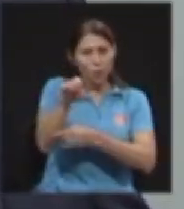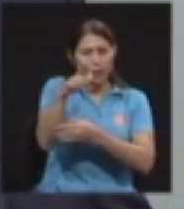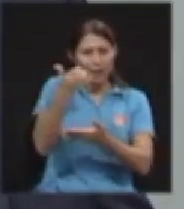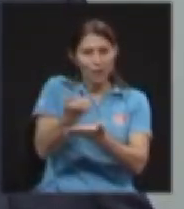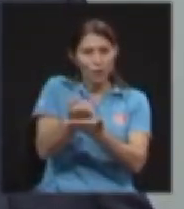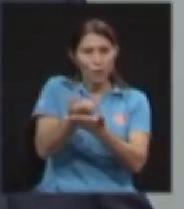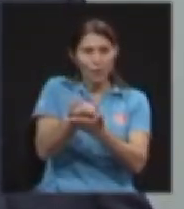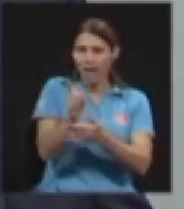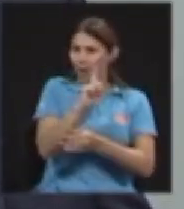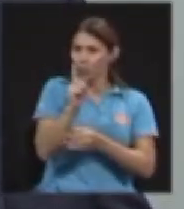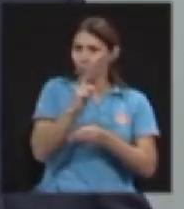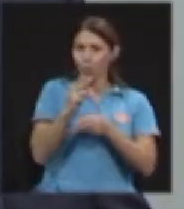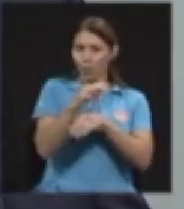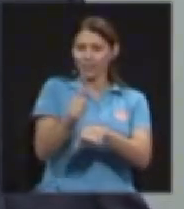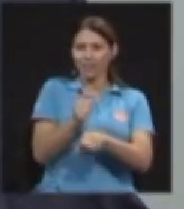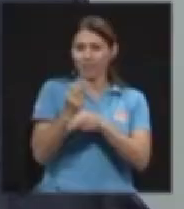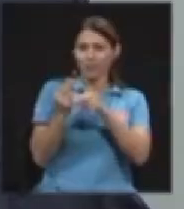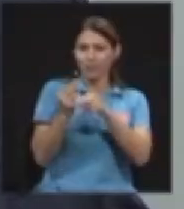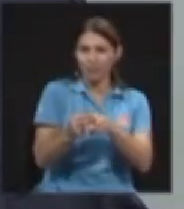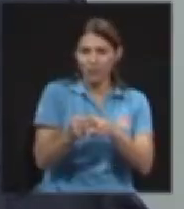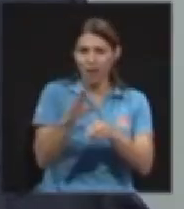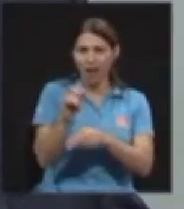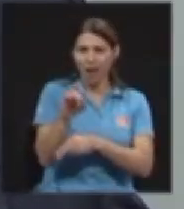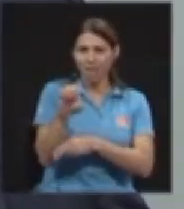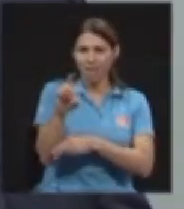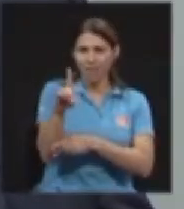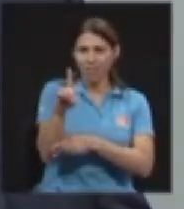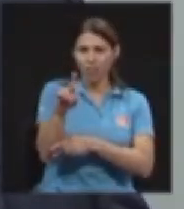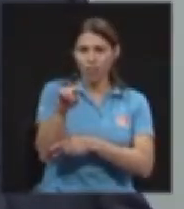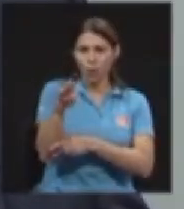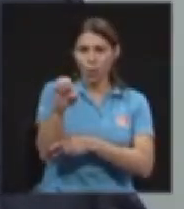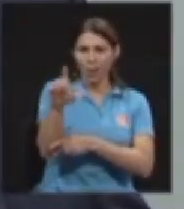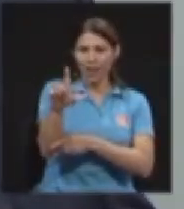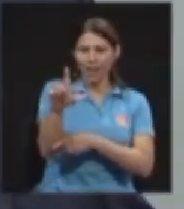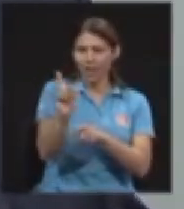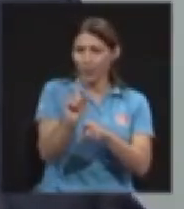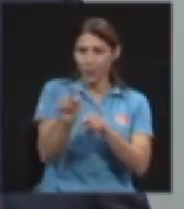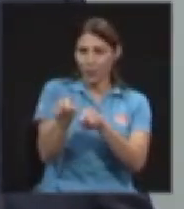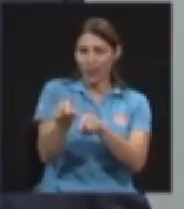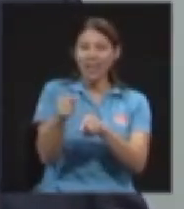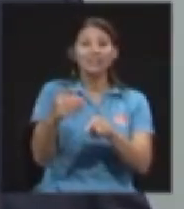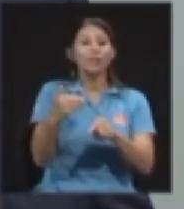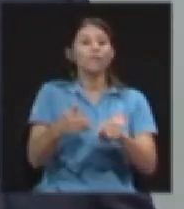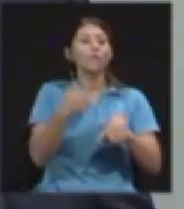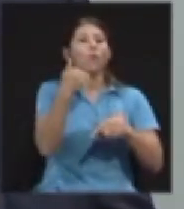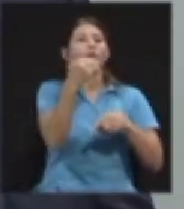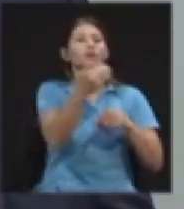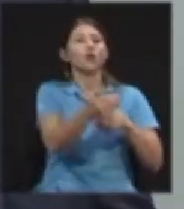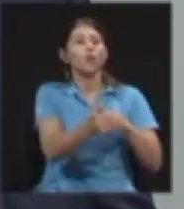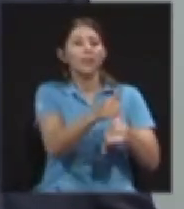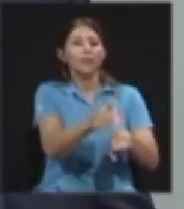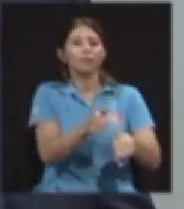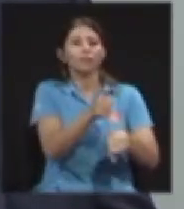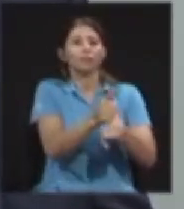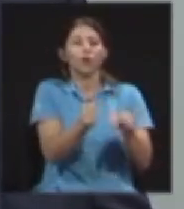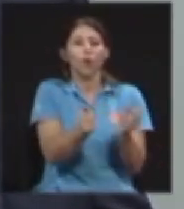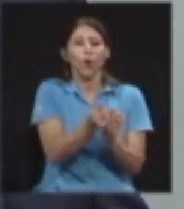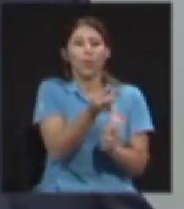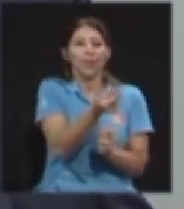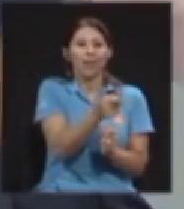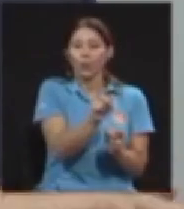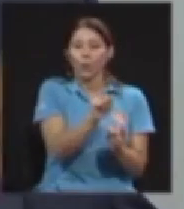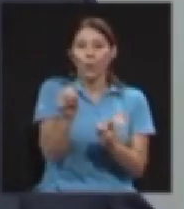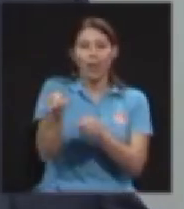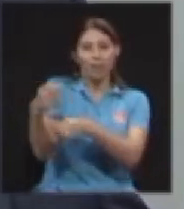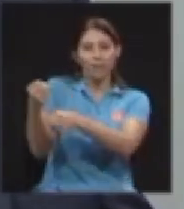establecido por Alfred Nobel, sino que fue creado posteriormente con dinero que no venía de la Fundación Nobel. Y que